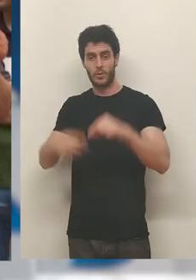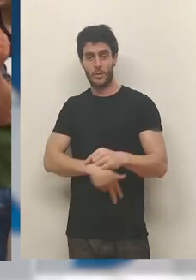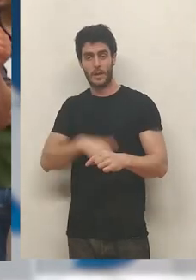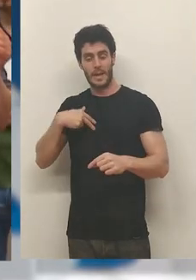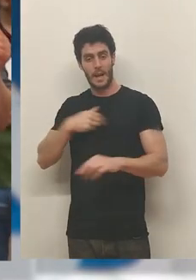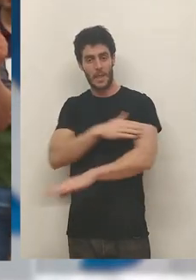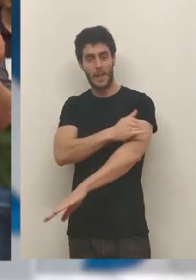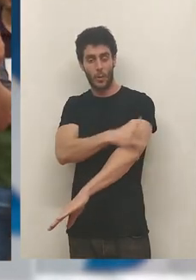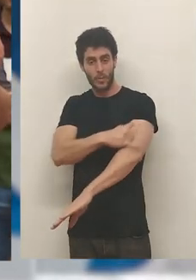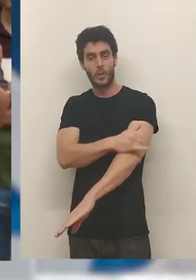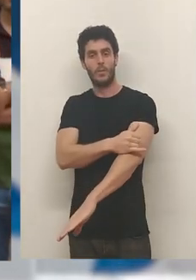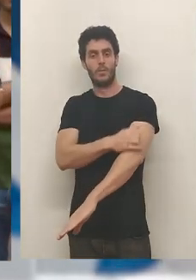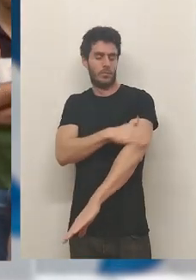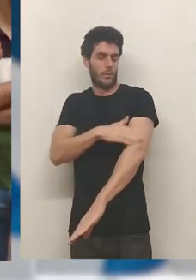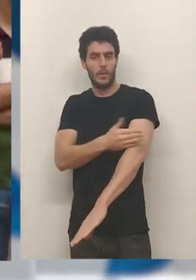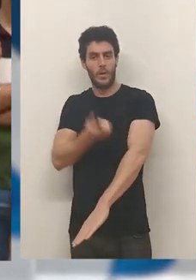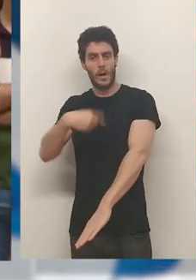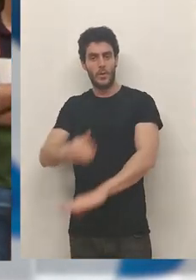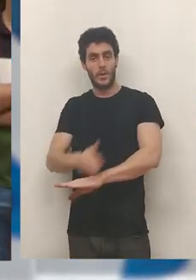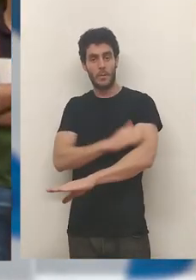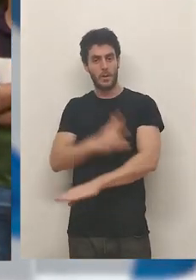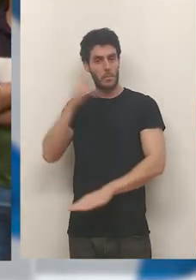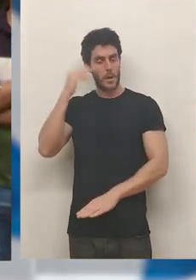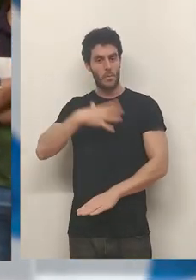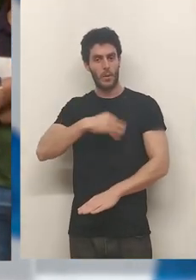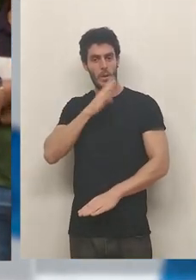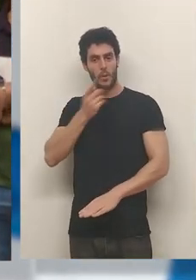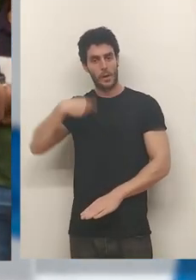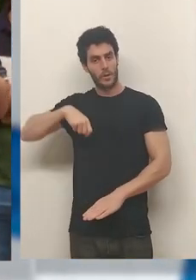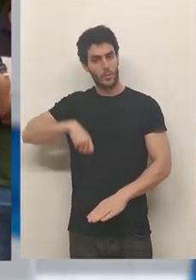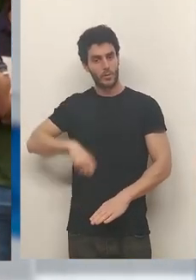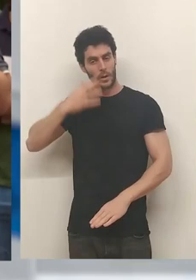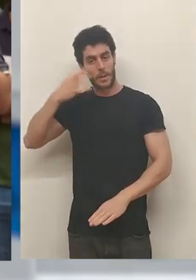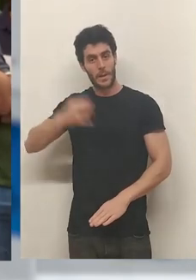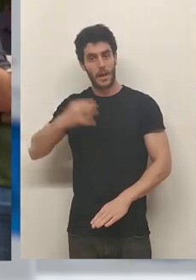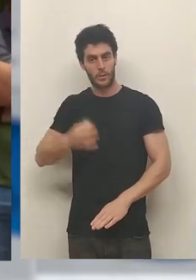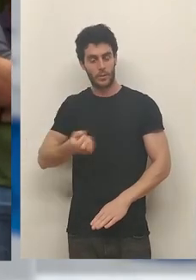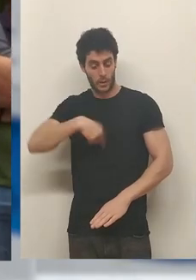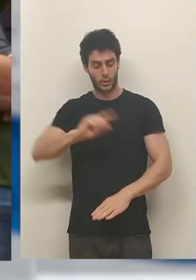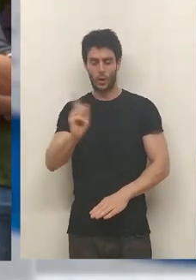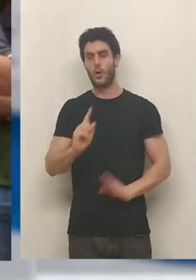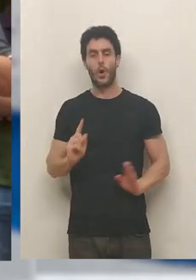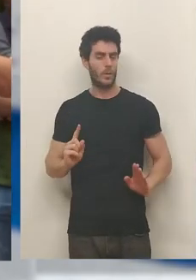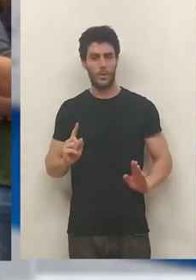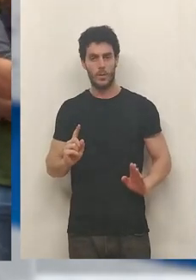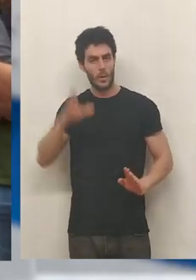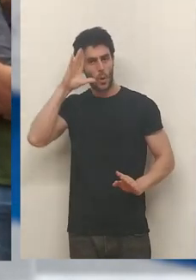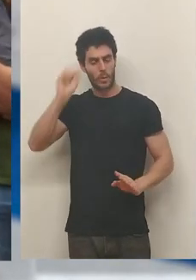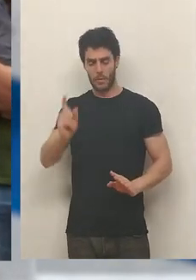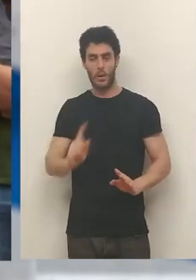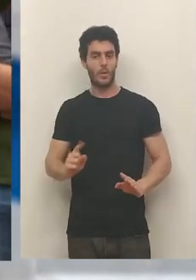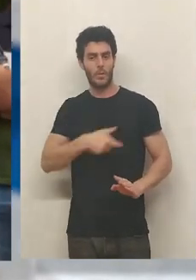como pueden ser los presupuestos generales del Estado, ellos se pueden jubilar anticipadamente por ser considerados profesionales de riesgo que no somos